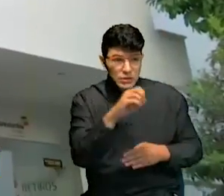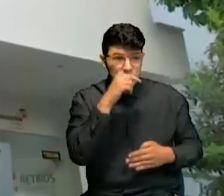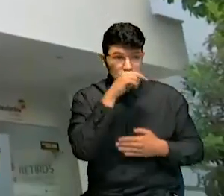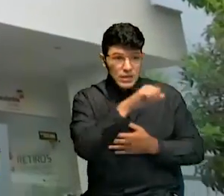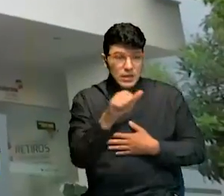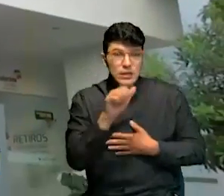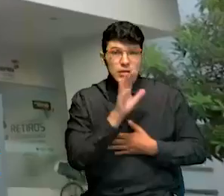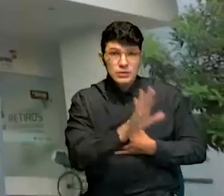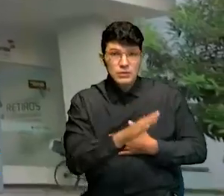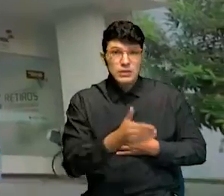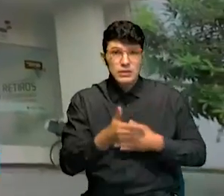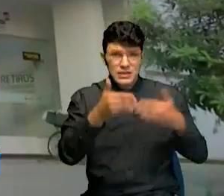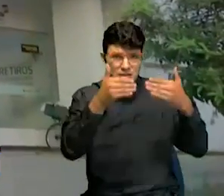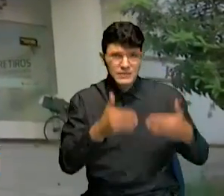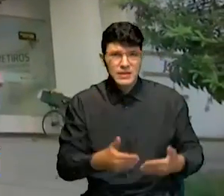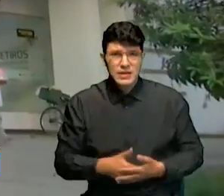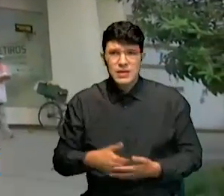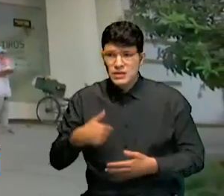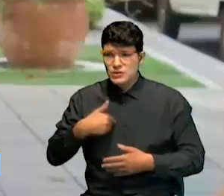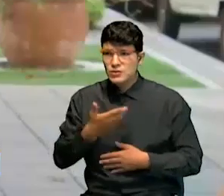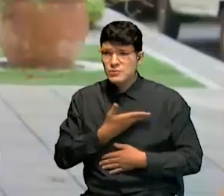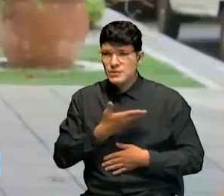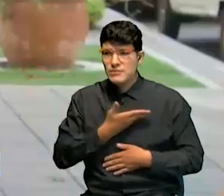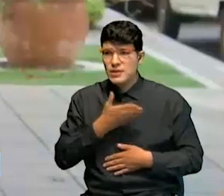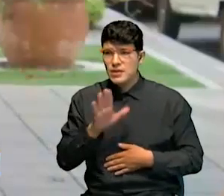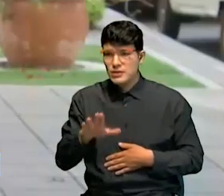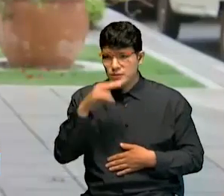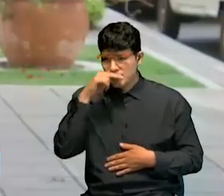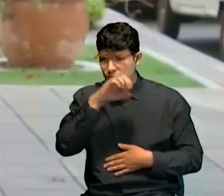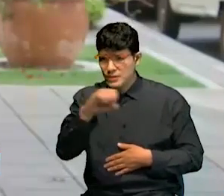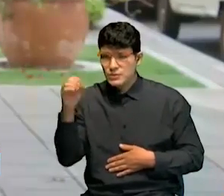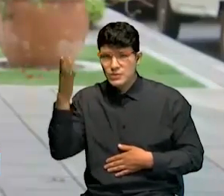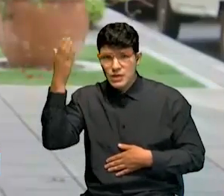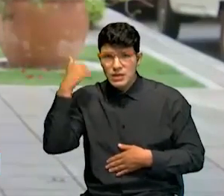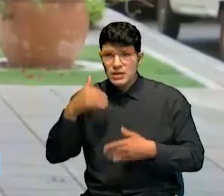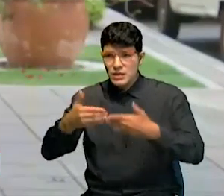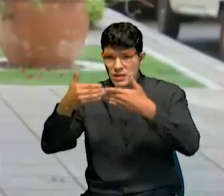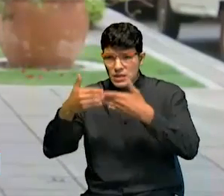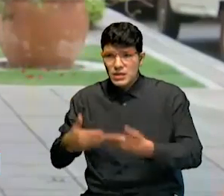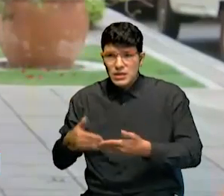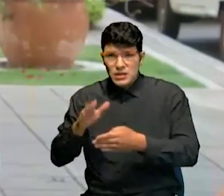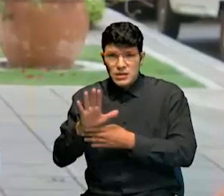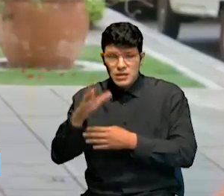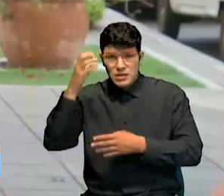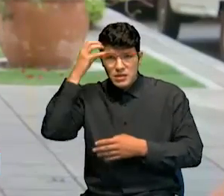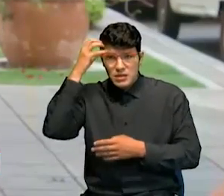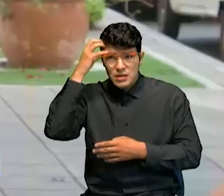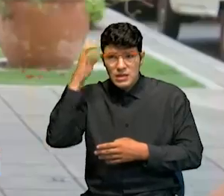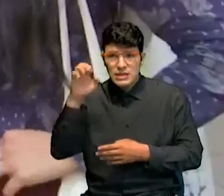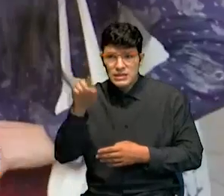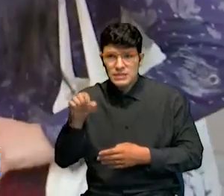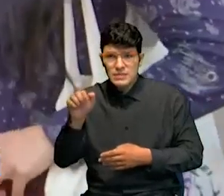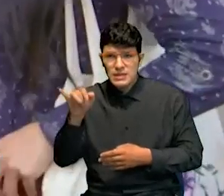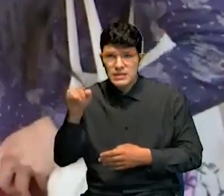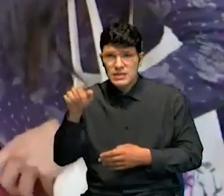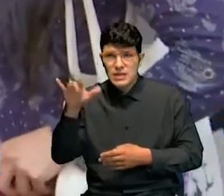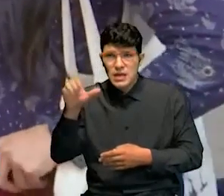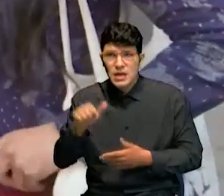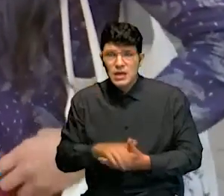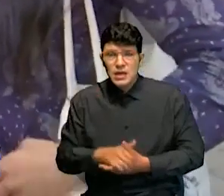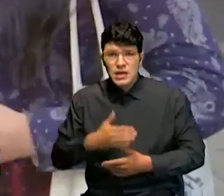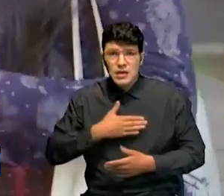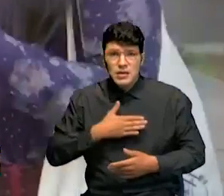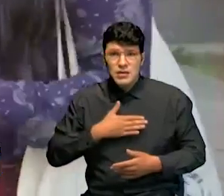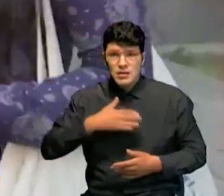yo soy madre de un niño que fue diagnosticado con parálisis cerebral espástica cuanto más mi hijo requiere por su